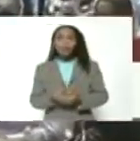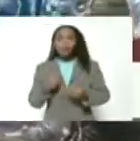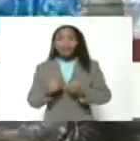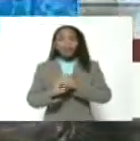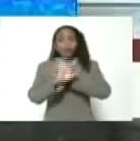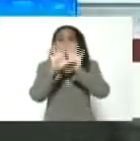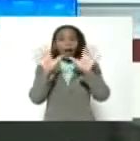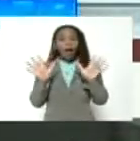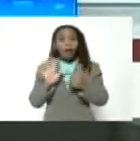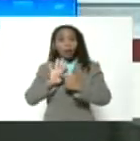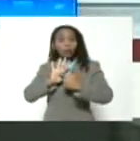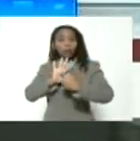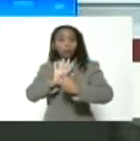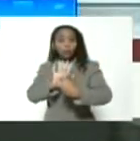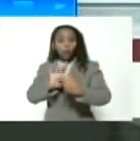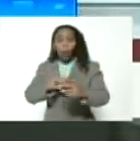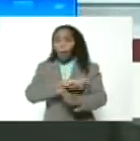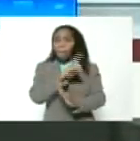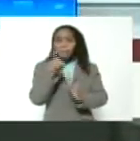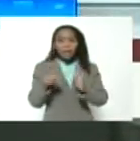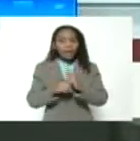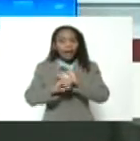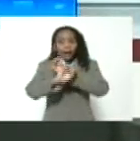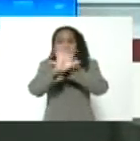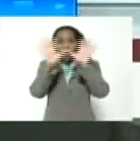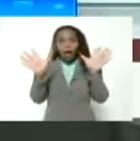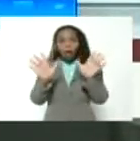espontánea, totalmente espontánea,